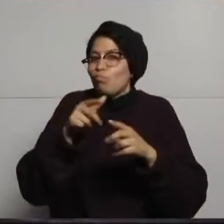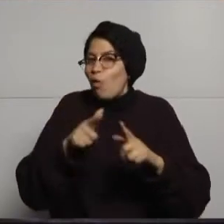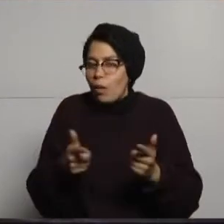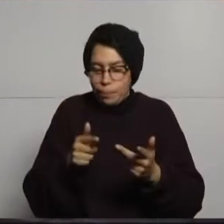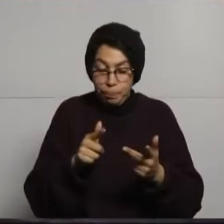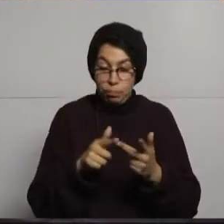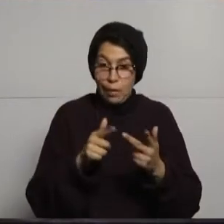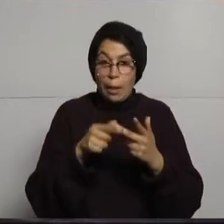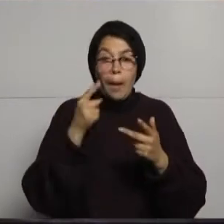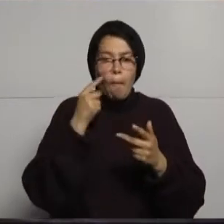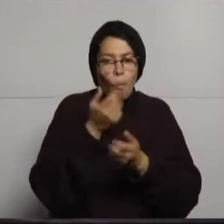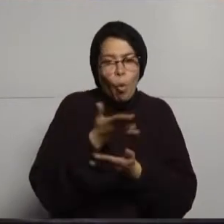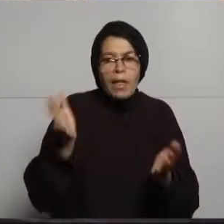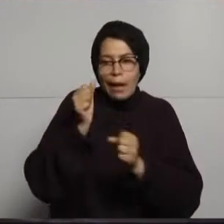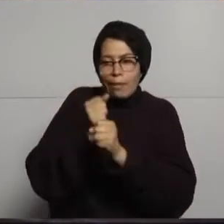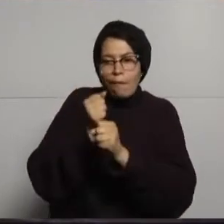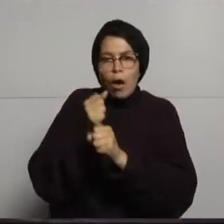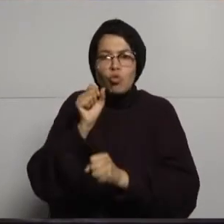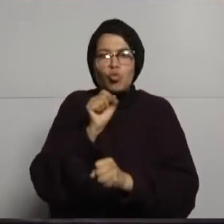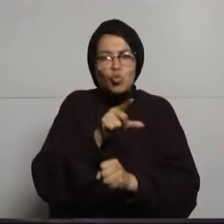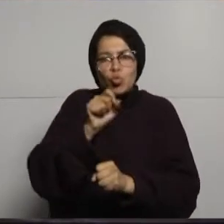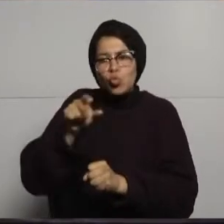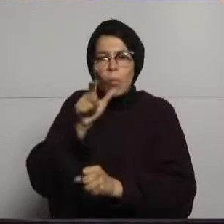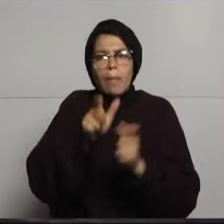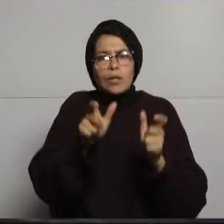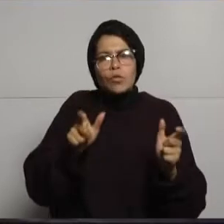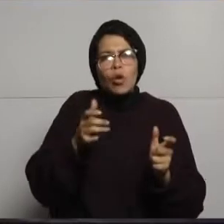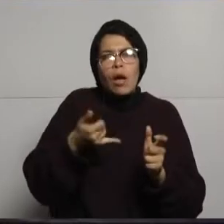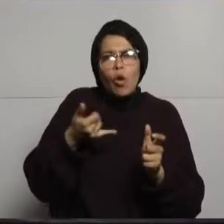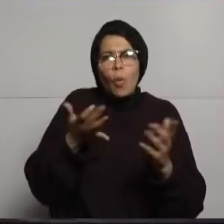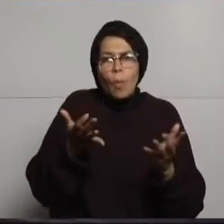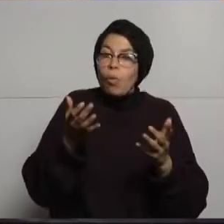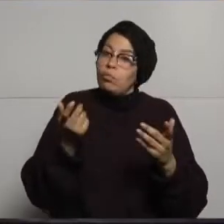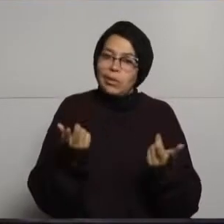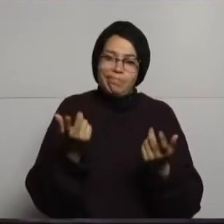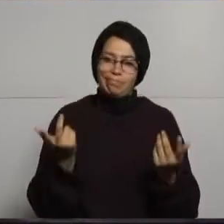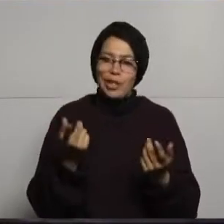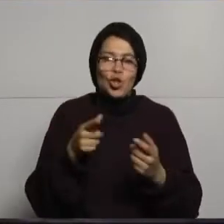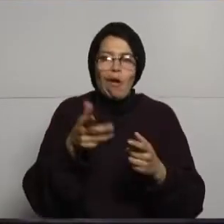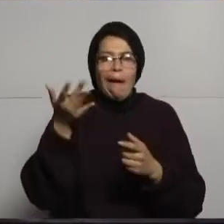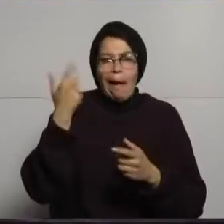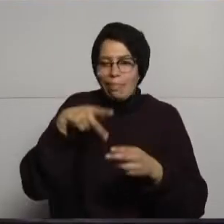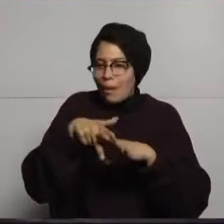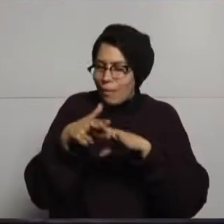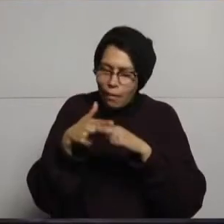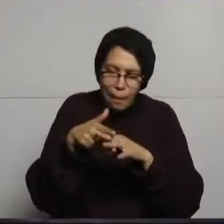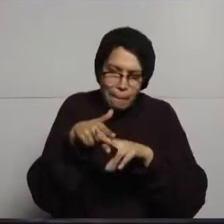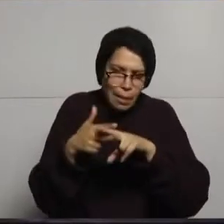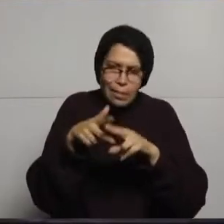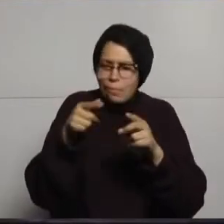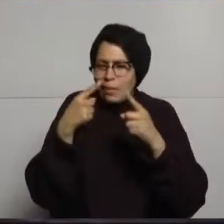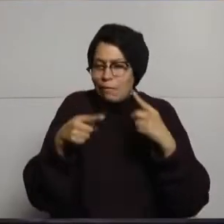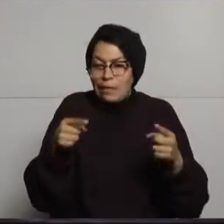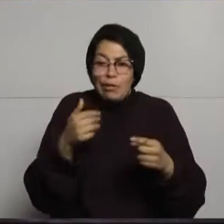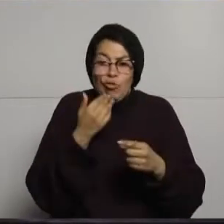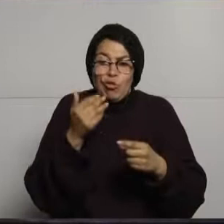trabajo, o la forma más eficaz para presentar su trabajo, era utilizar herramientas con las que no estaban acostumbradas, porque no saben utilizar